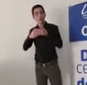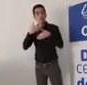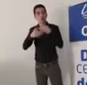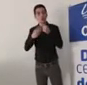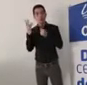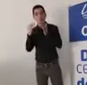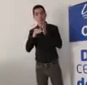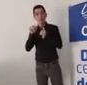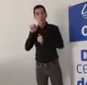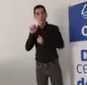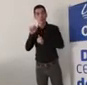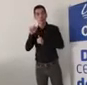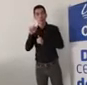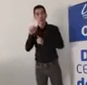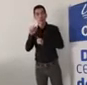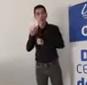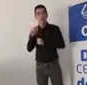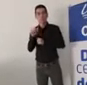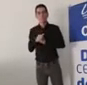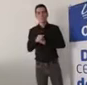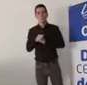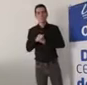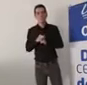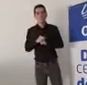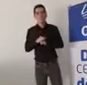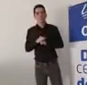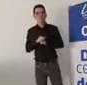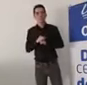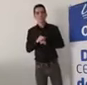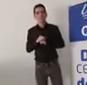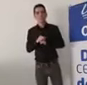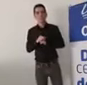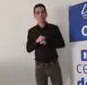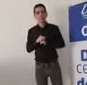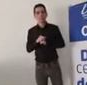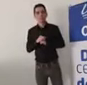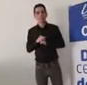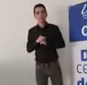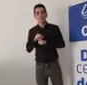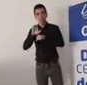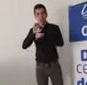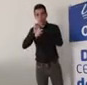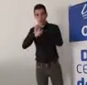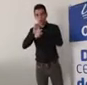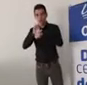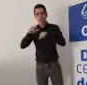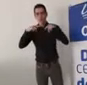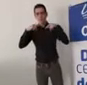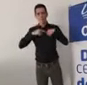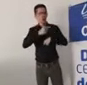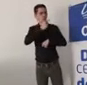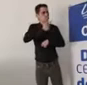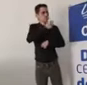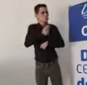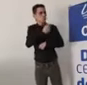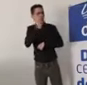el plebiscito. A la gente en Colombia se le preguntó, ¿usted está de acuerdo con la salida pacífica de las FARC, que era el